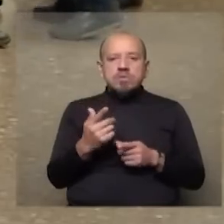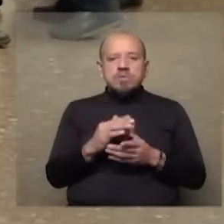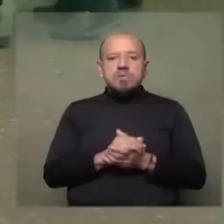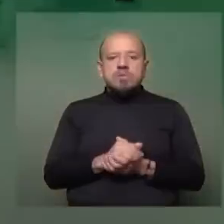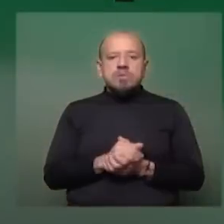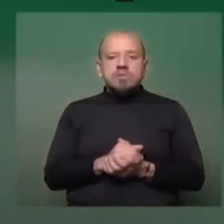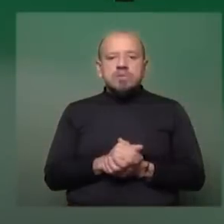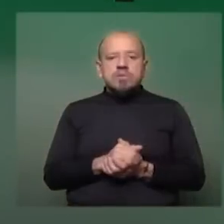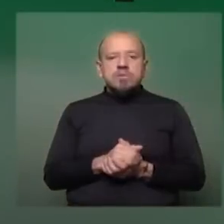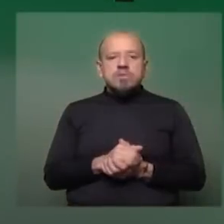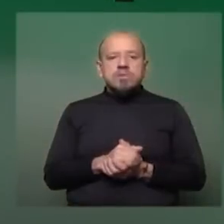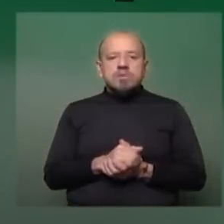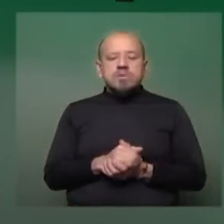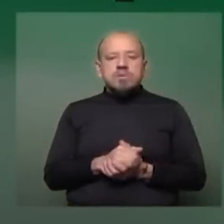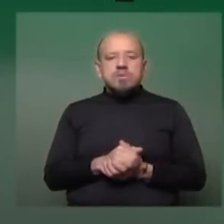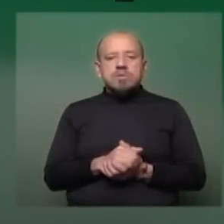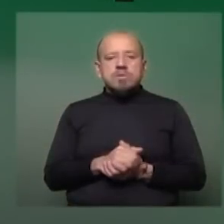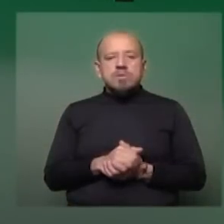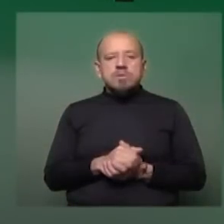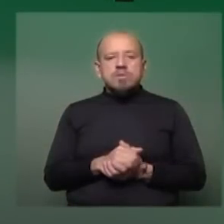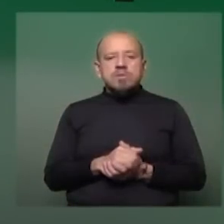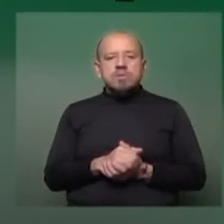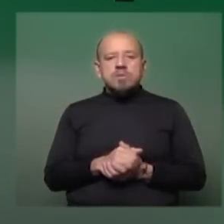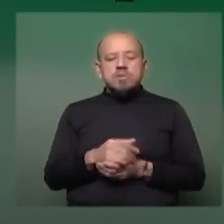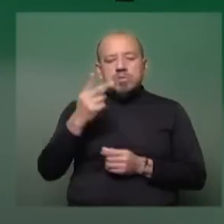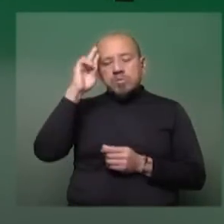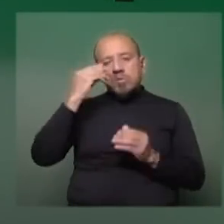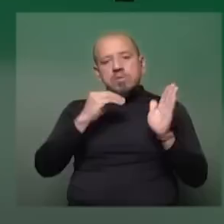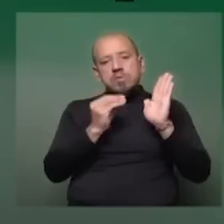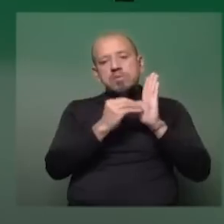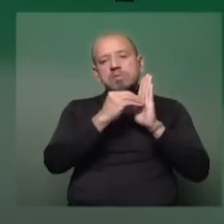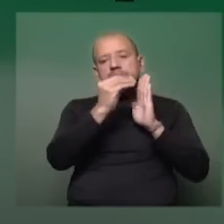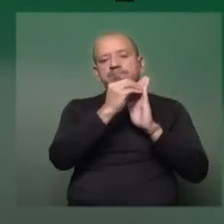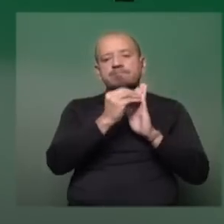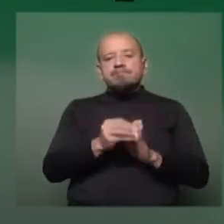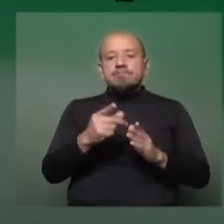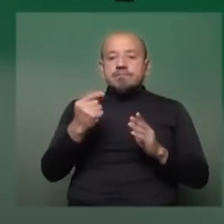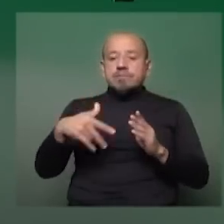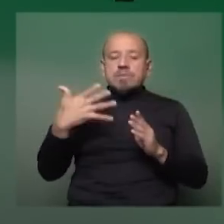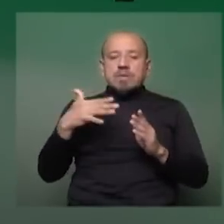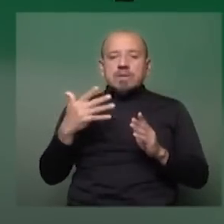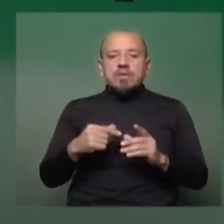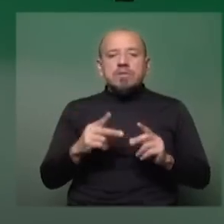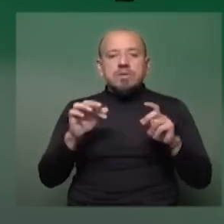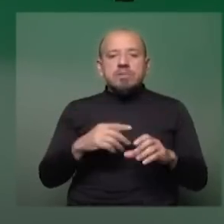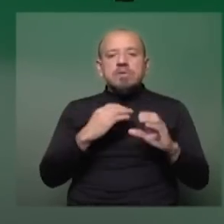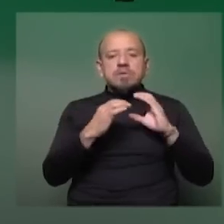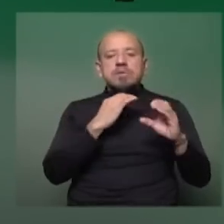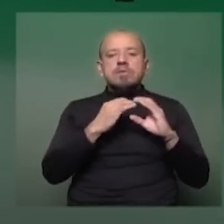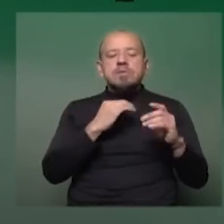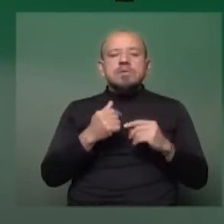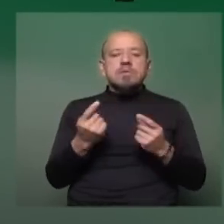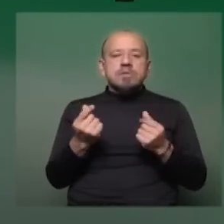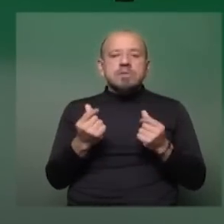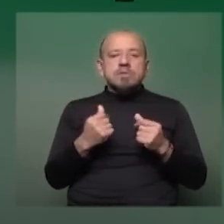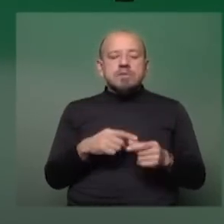2025 bueno y Uruguay sigue a la cabeza del ranking de países más caros en materia energética pese a la caída del precio de